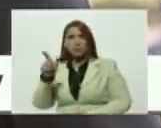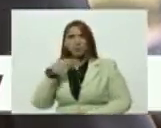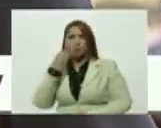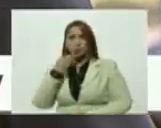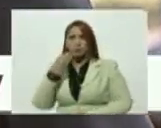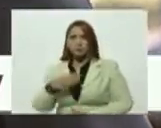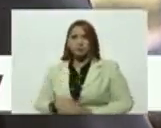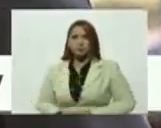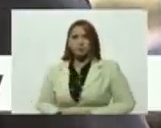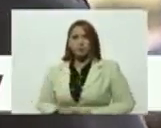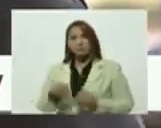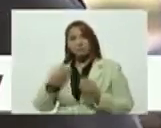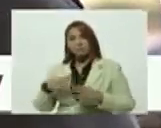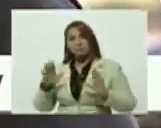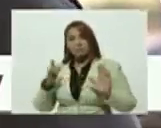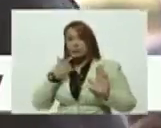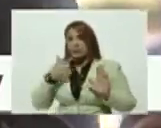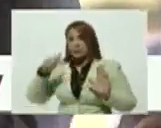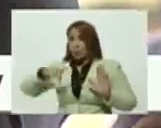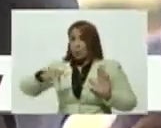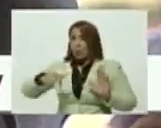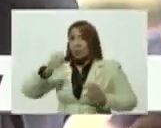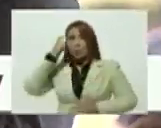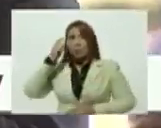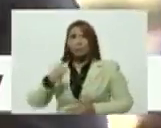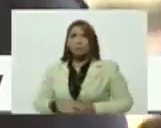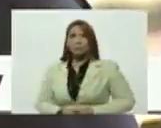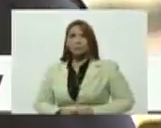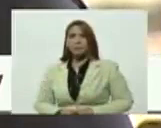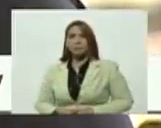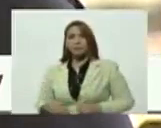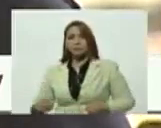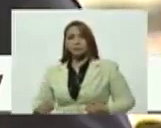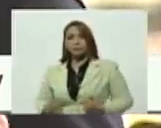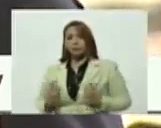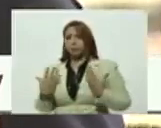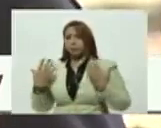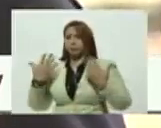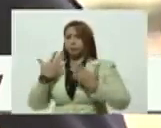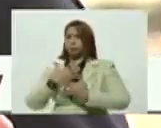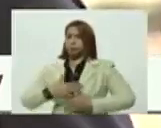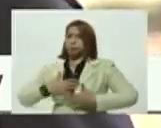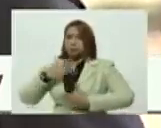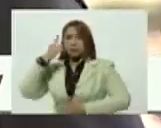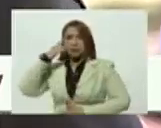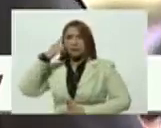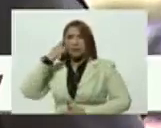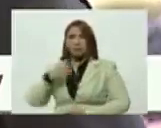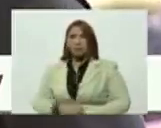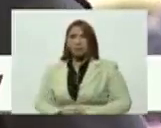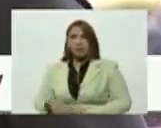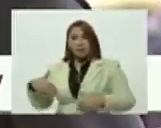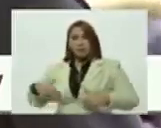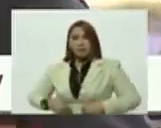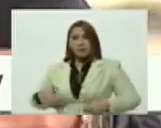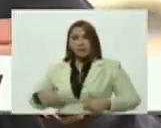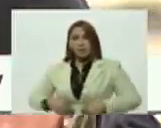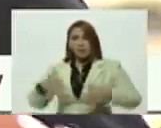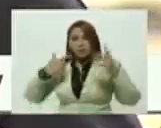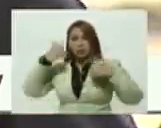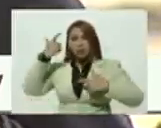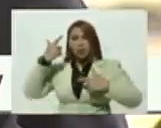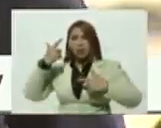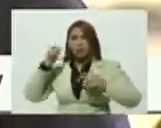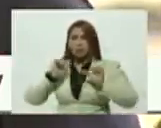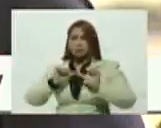decirle que un día como hoy nos llena de profunda satisfacción saber que el esfuerzo de nuestro comandante Hugo Chávez